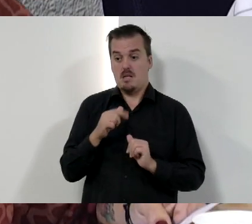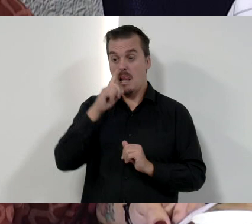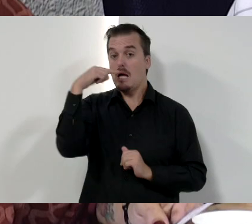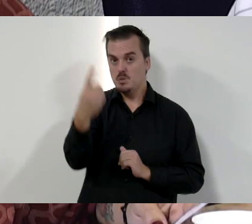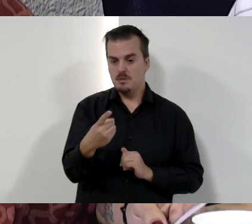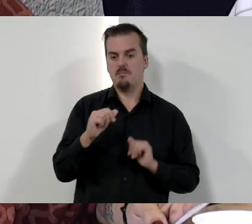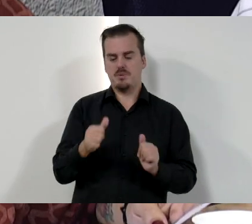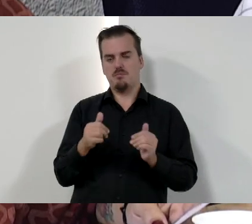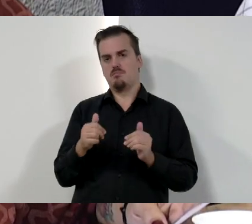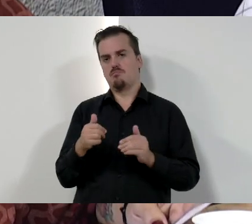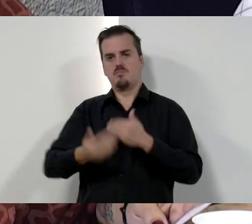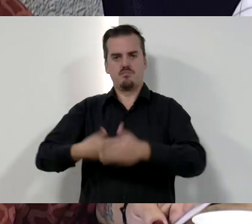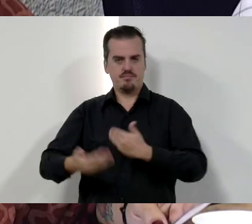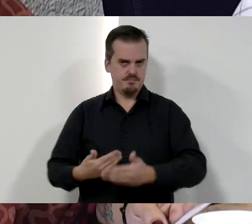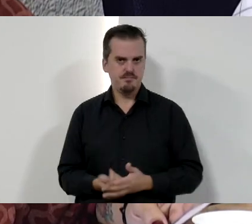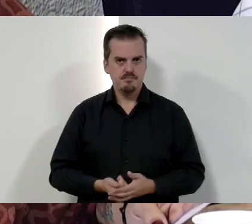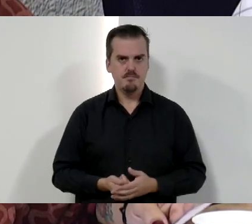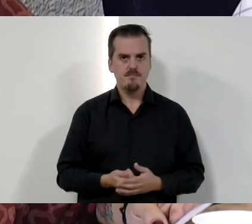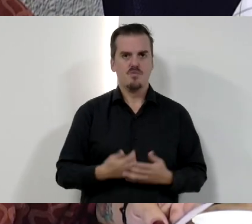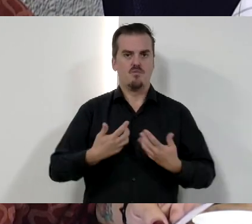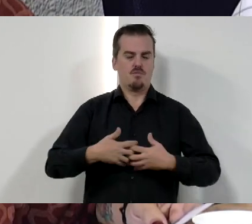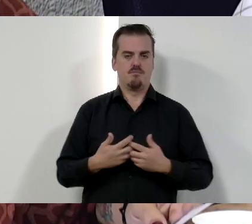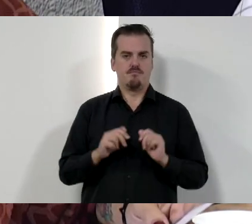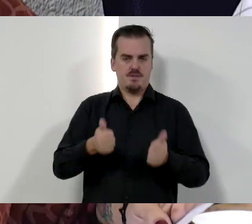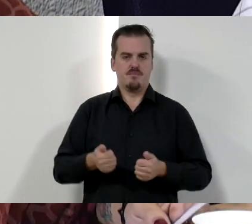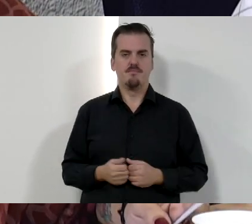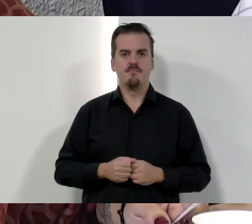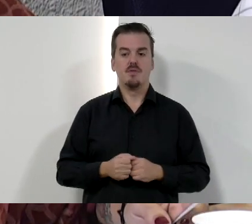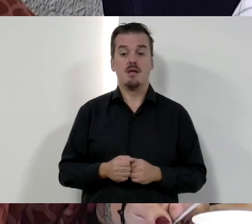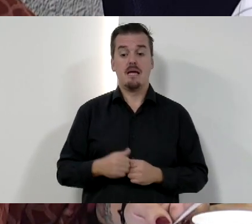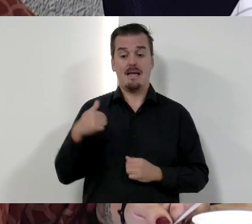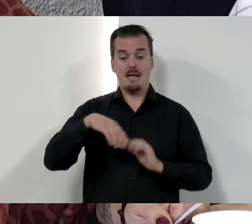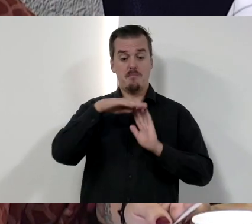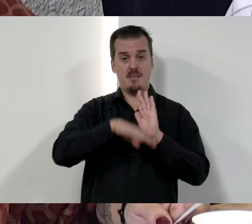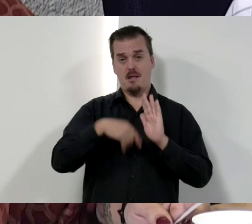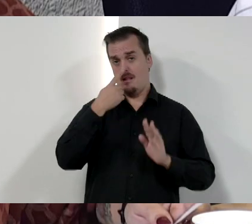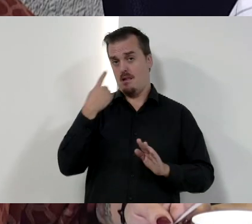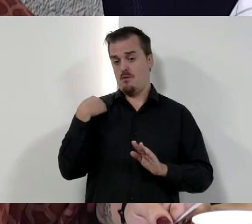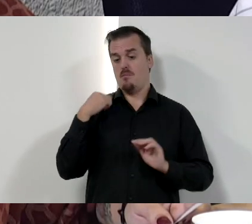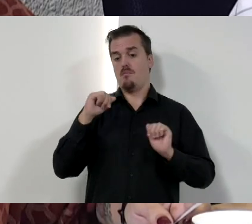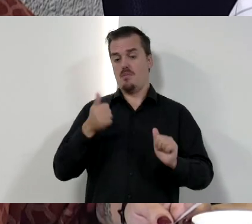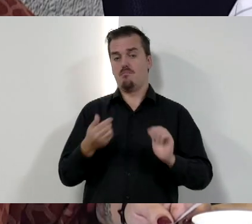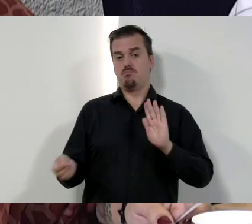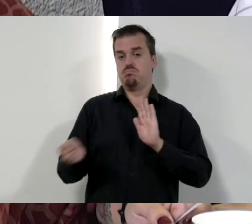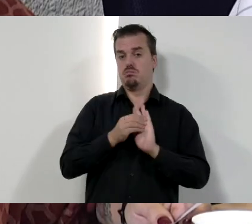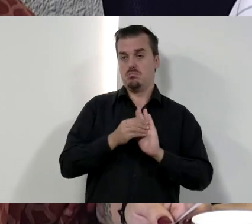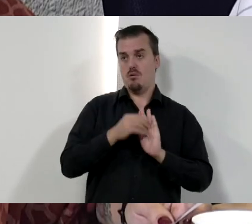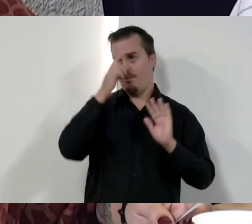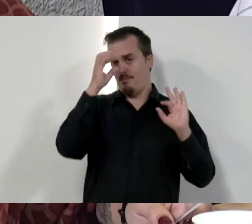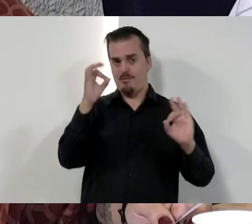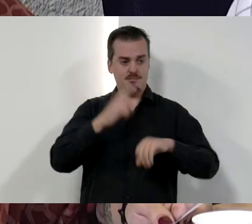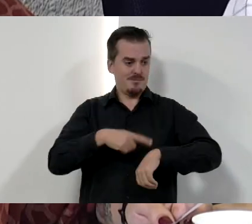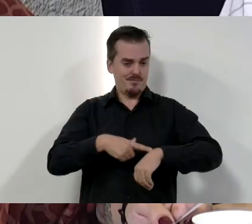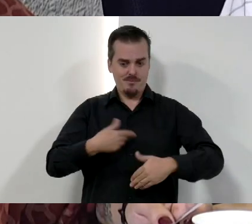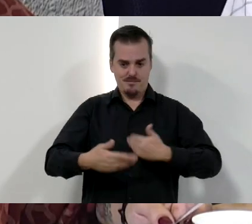siguiente. La medida esta que se implantó hace un año y obviamente pues no daba tiempo o